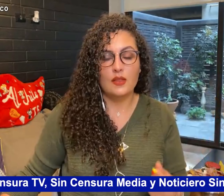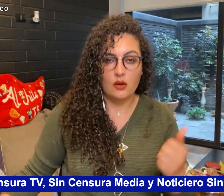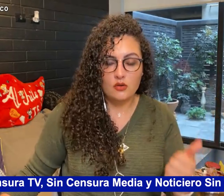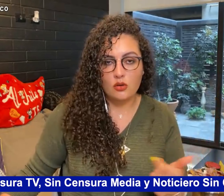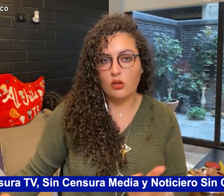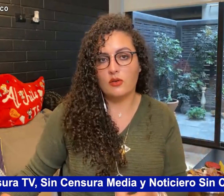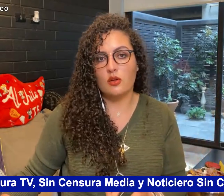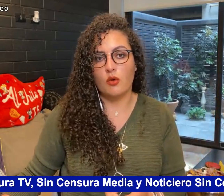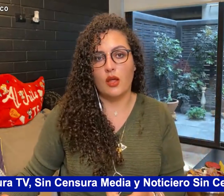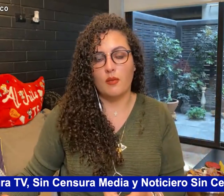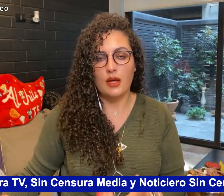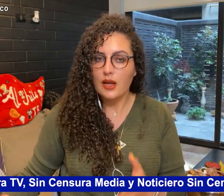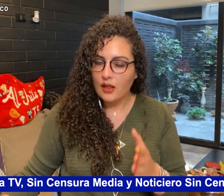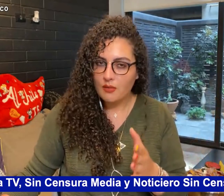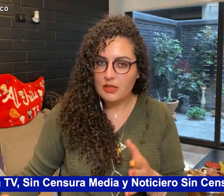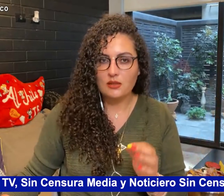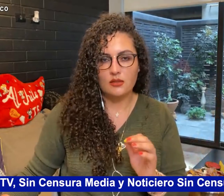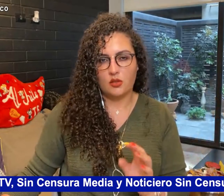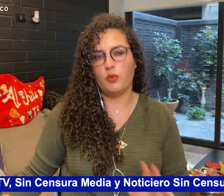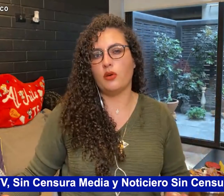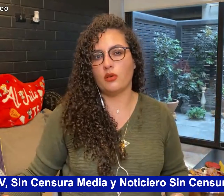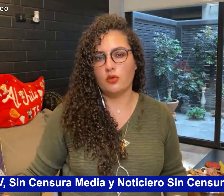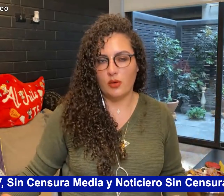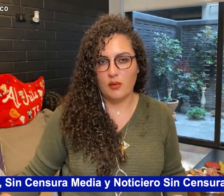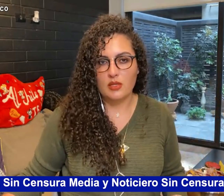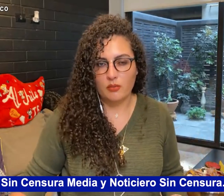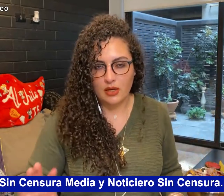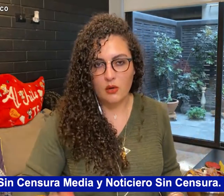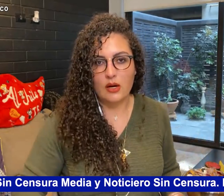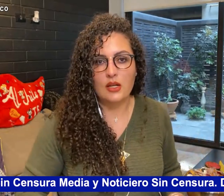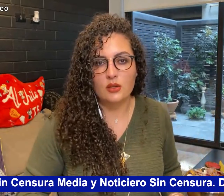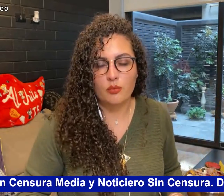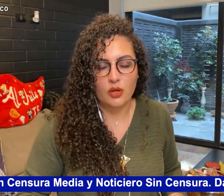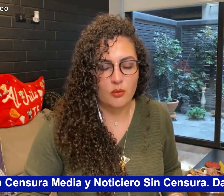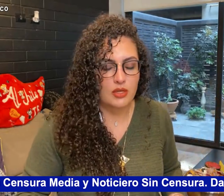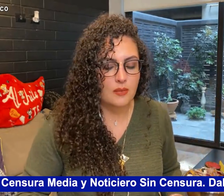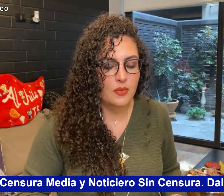de Lorenzo Córdoba o Ciro Murayama. Nada más se los pongo sobre la mesa para que lo analicen un poquito más.